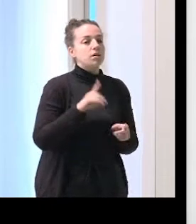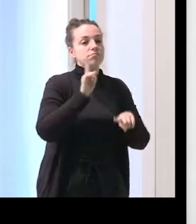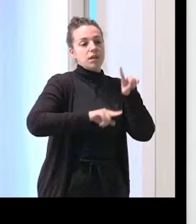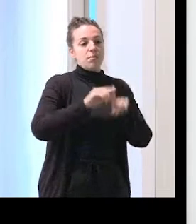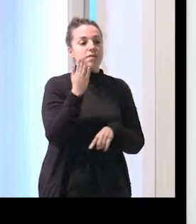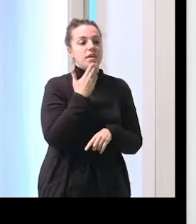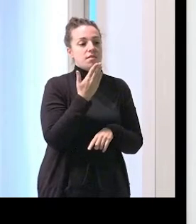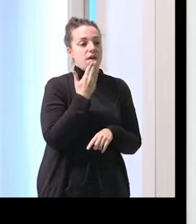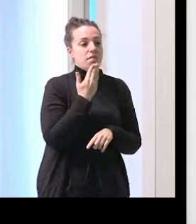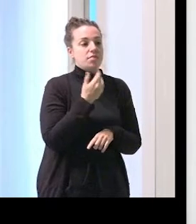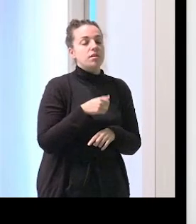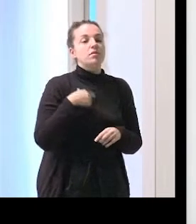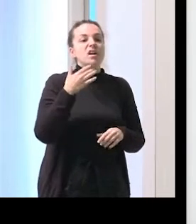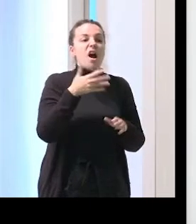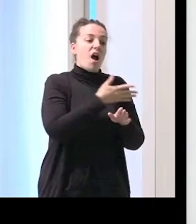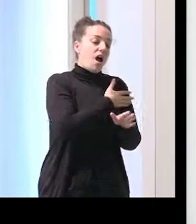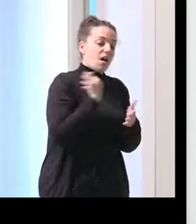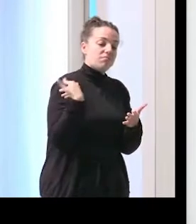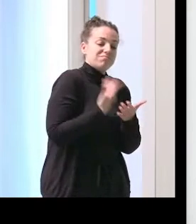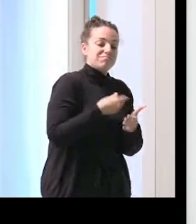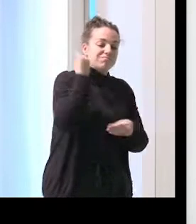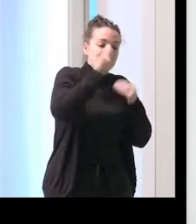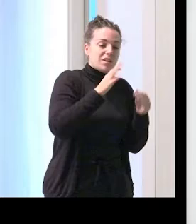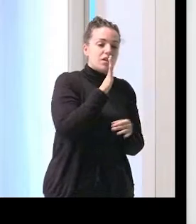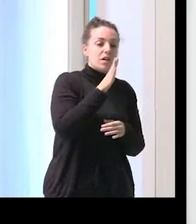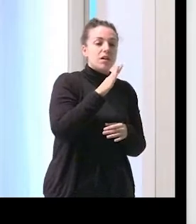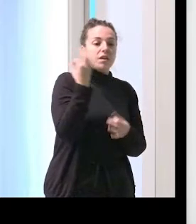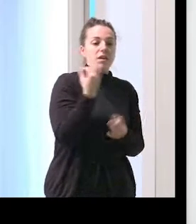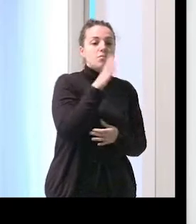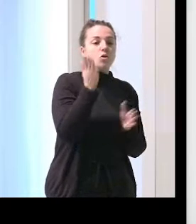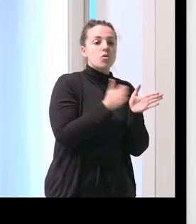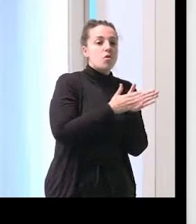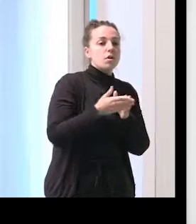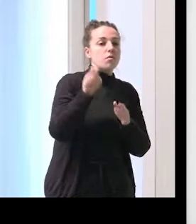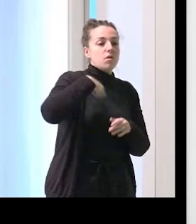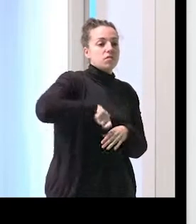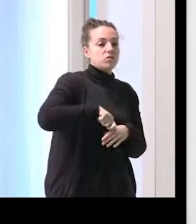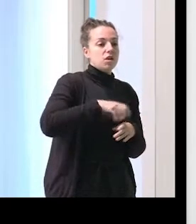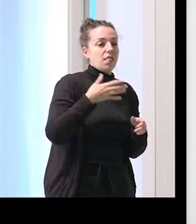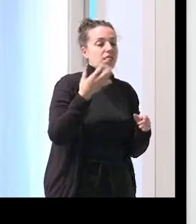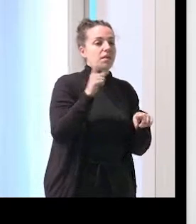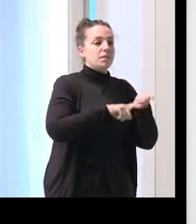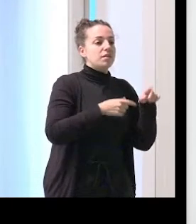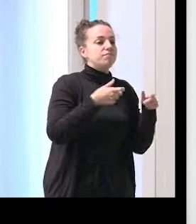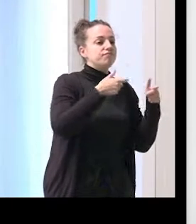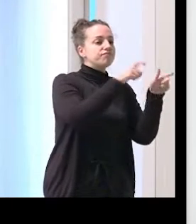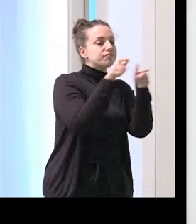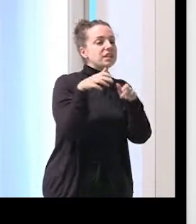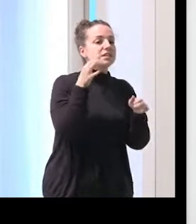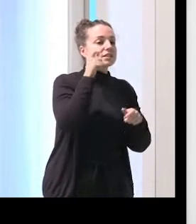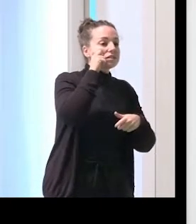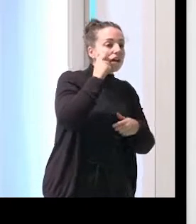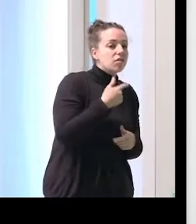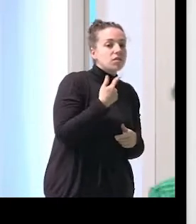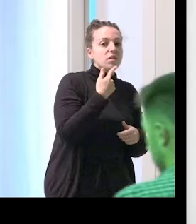edad. ¿Qué se ha pensado hasta ahora y qué siguen pensando cantidad de nuestros compañeros profesionales de los distintos sectores, salud, educación, etcétera, que no tiene